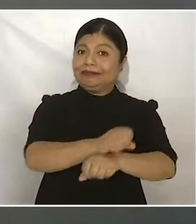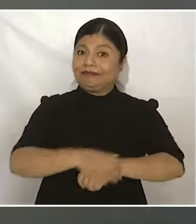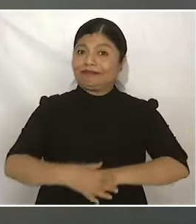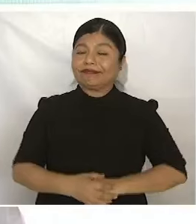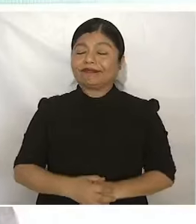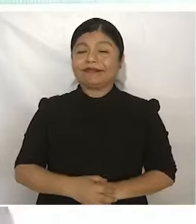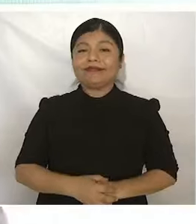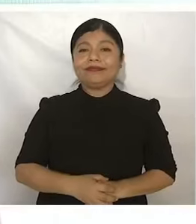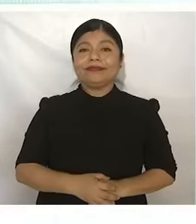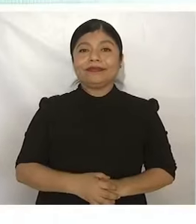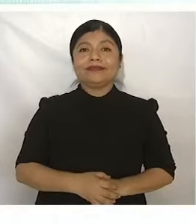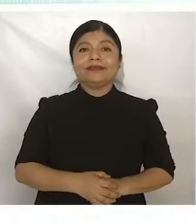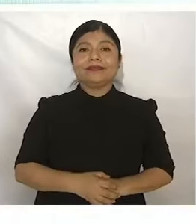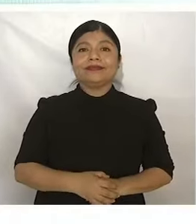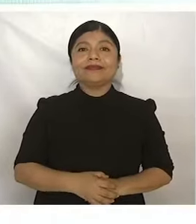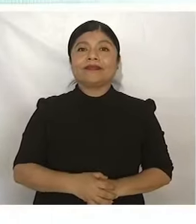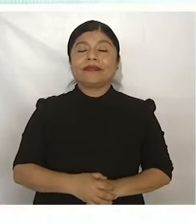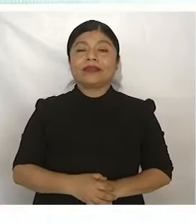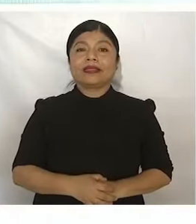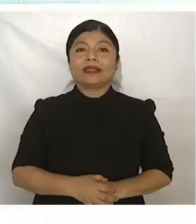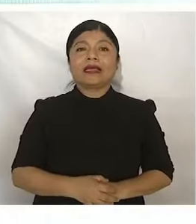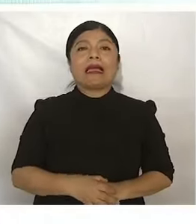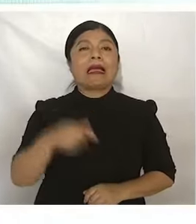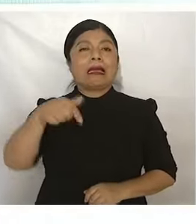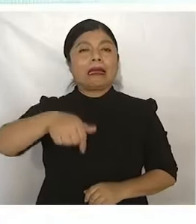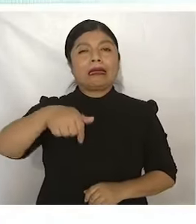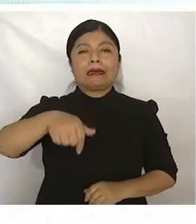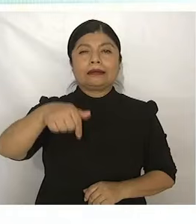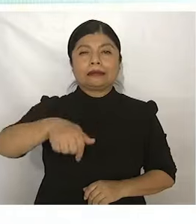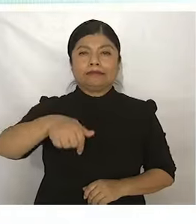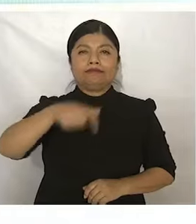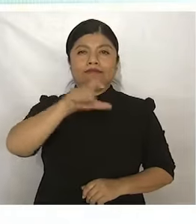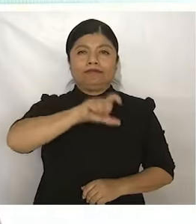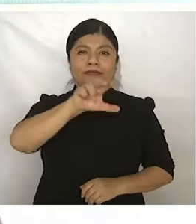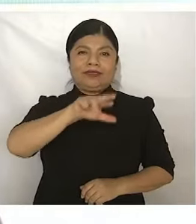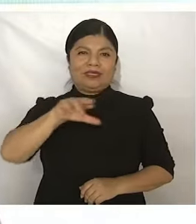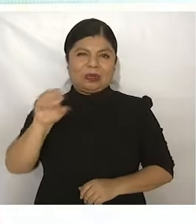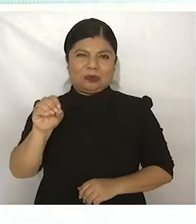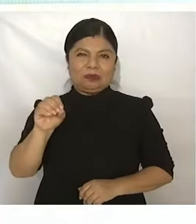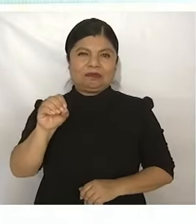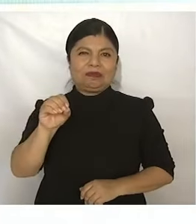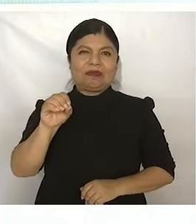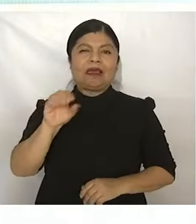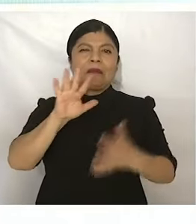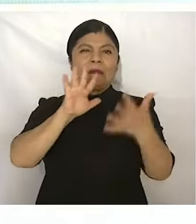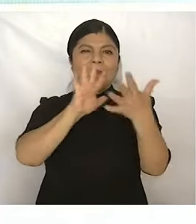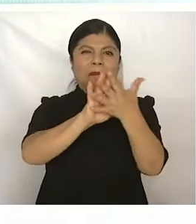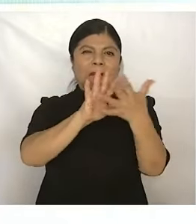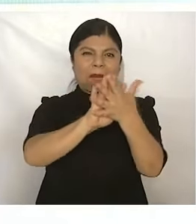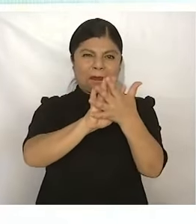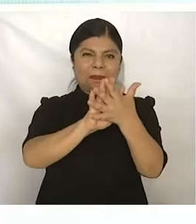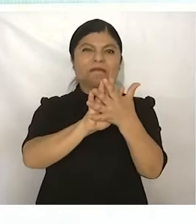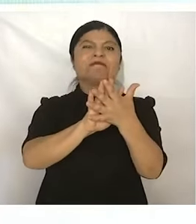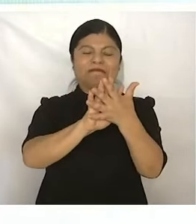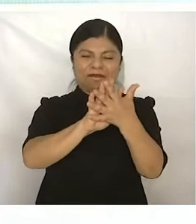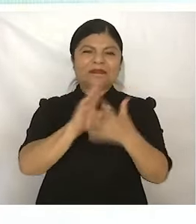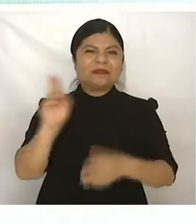era como una cárcel en el Porfiriato. Fíjense